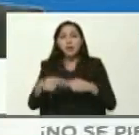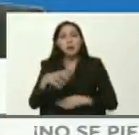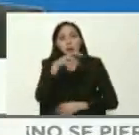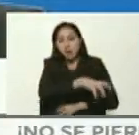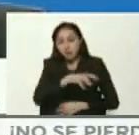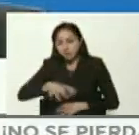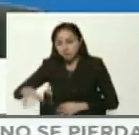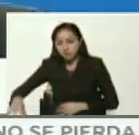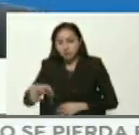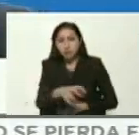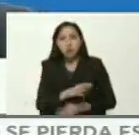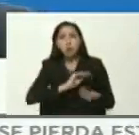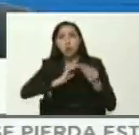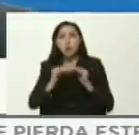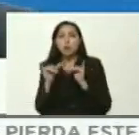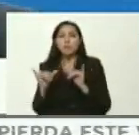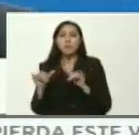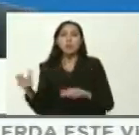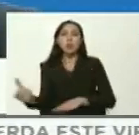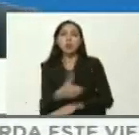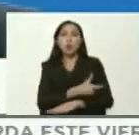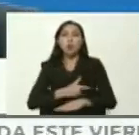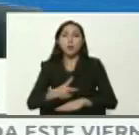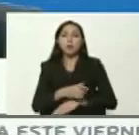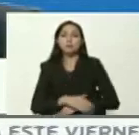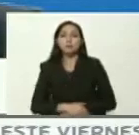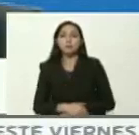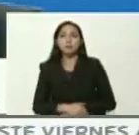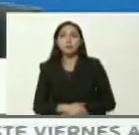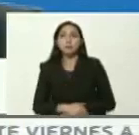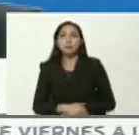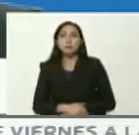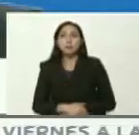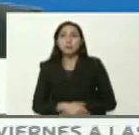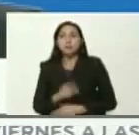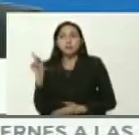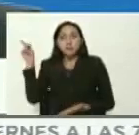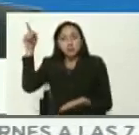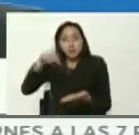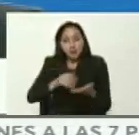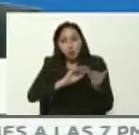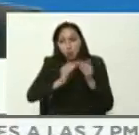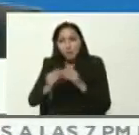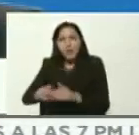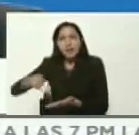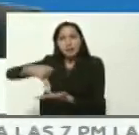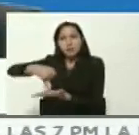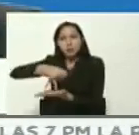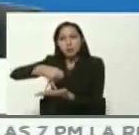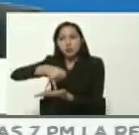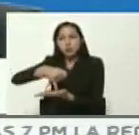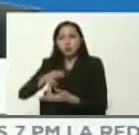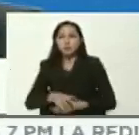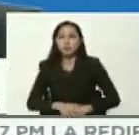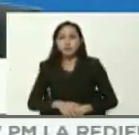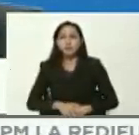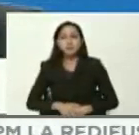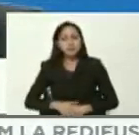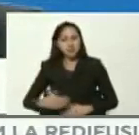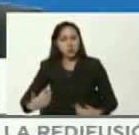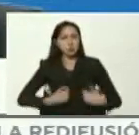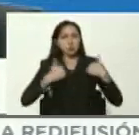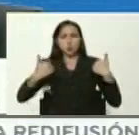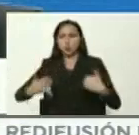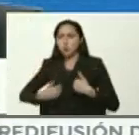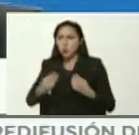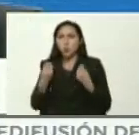estatales, municipales y comunales de gobierno, en el cual se va a las comunidades vulnerables, las que han sido mayormente afectadas por el